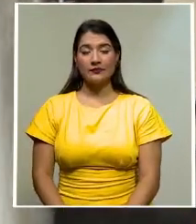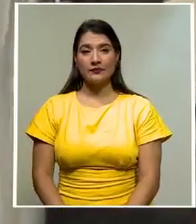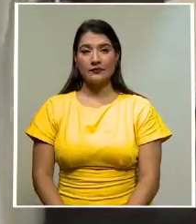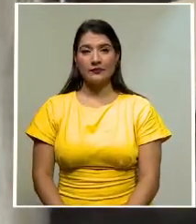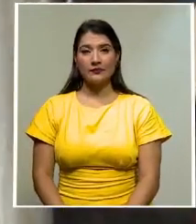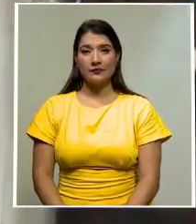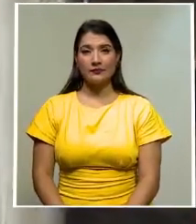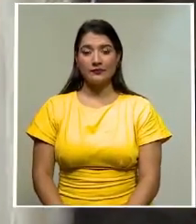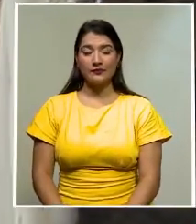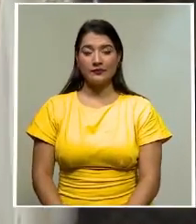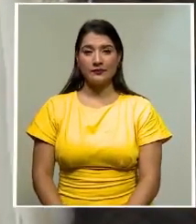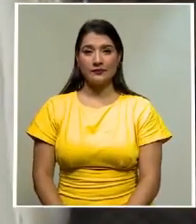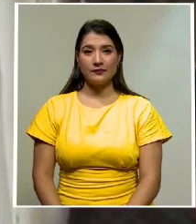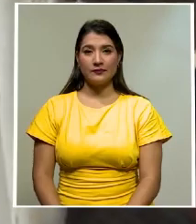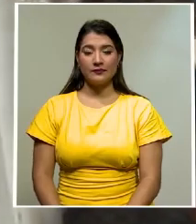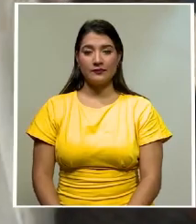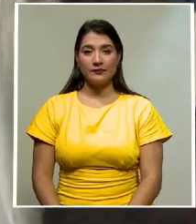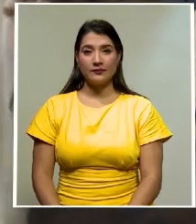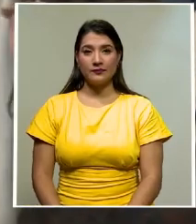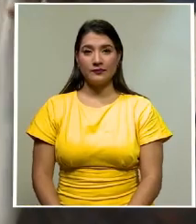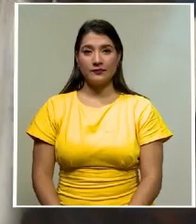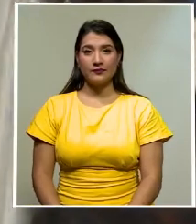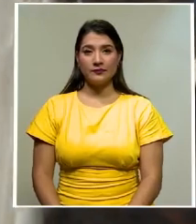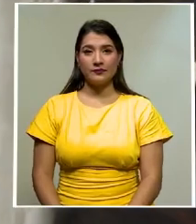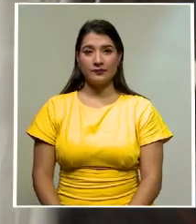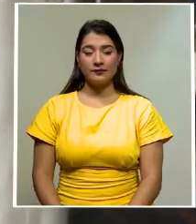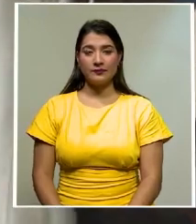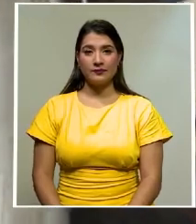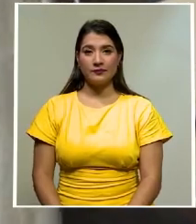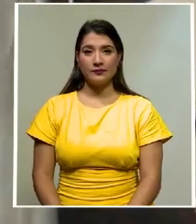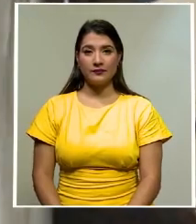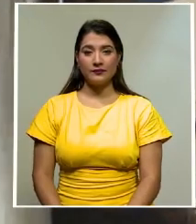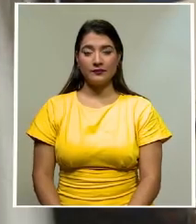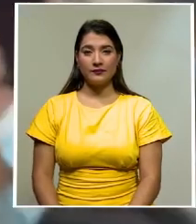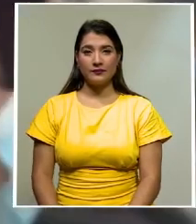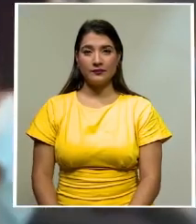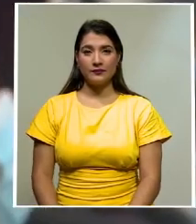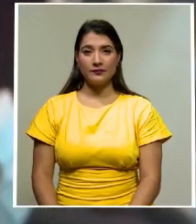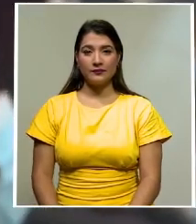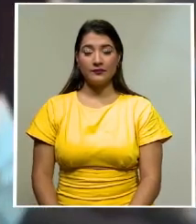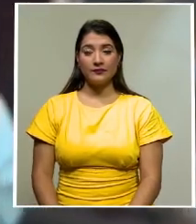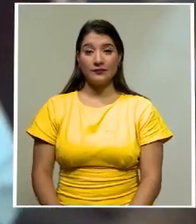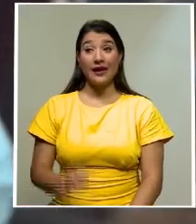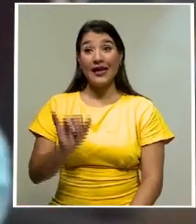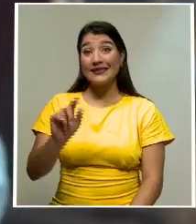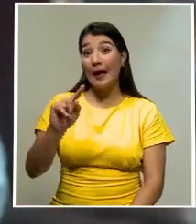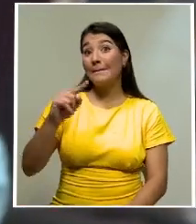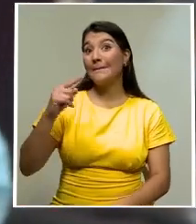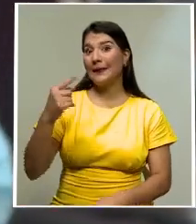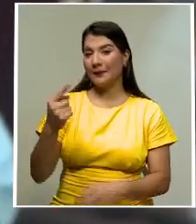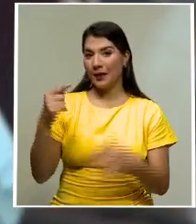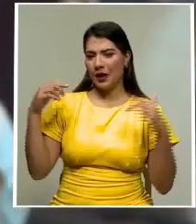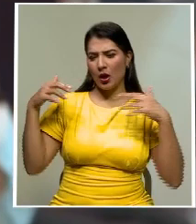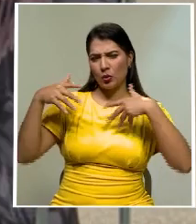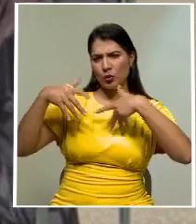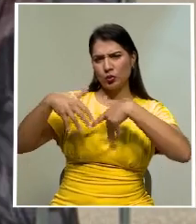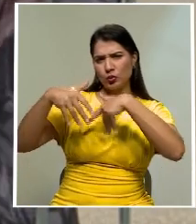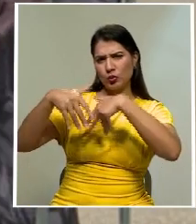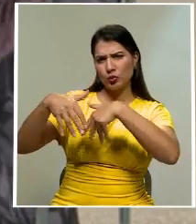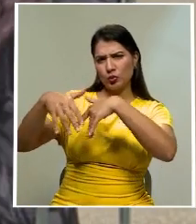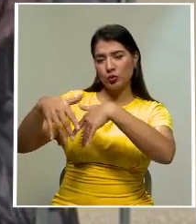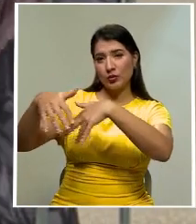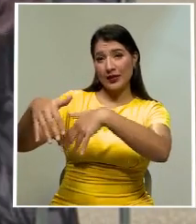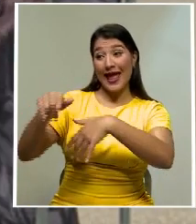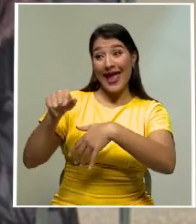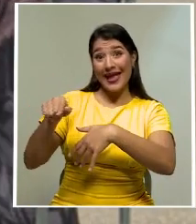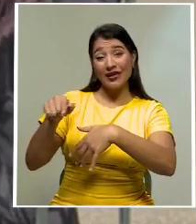dá, aqui viemos ao altar do mundo buscar tudo que precisamos. Esta es la primera peregrinación del año, un acto que